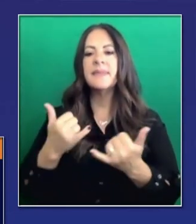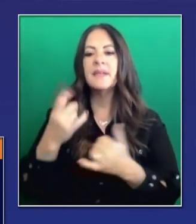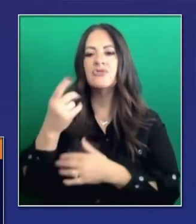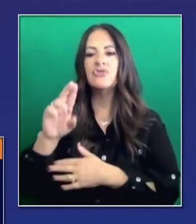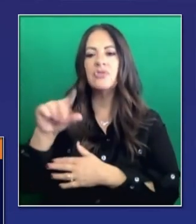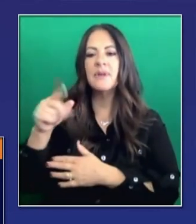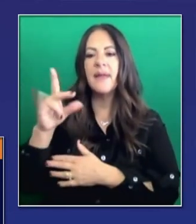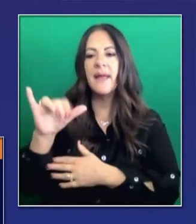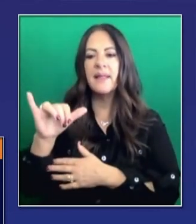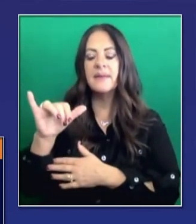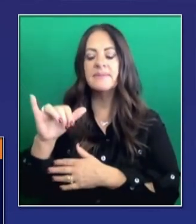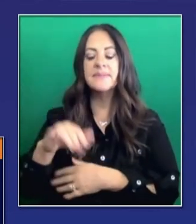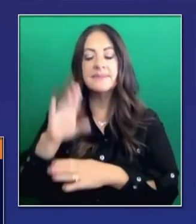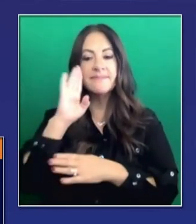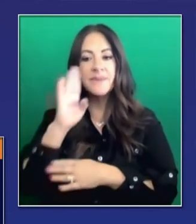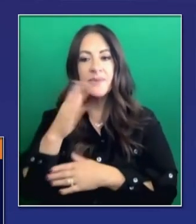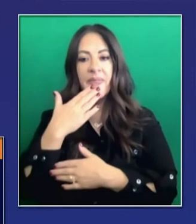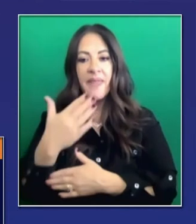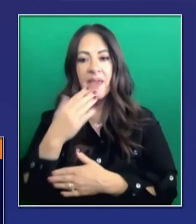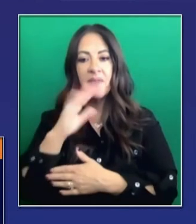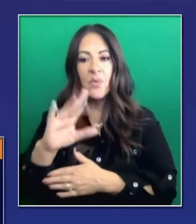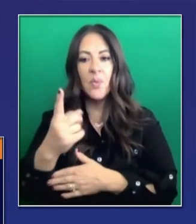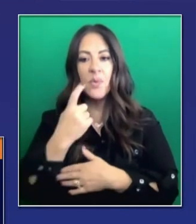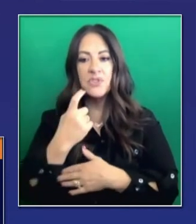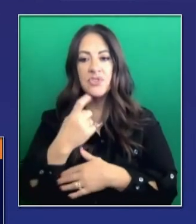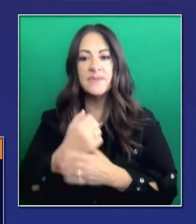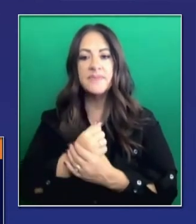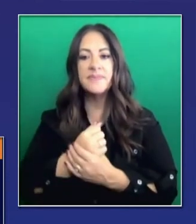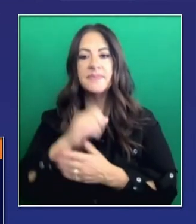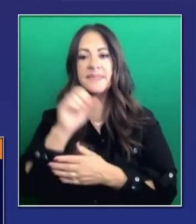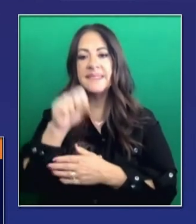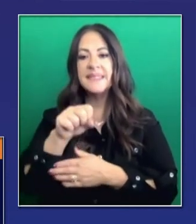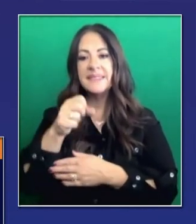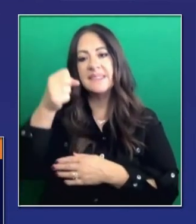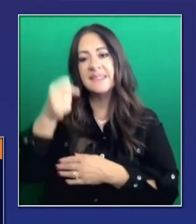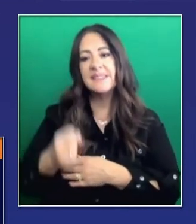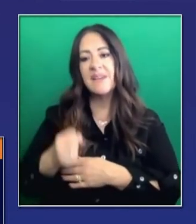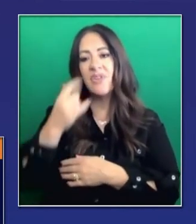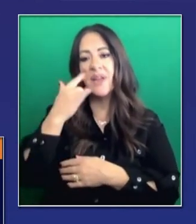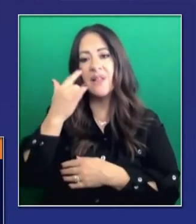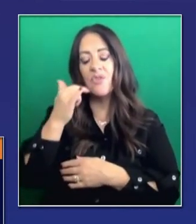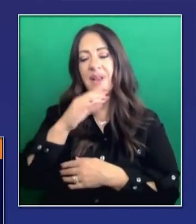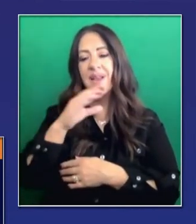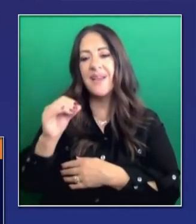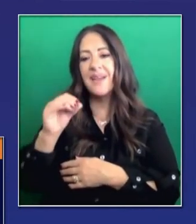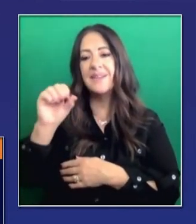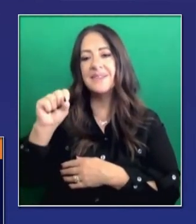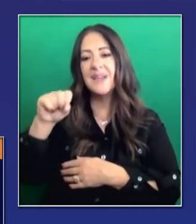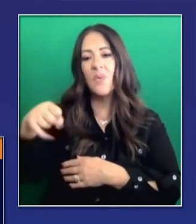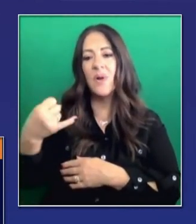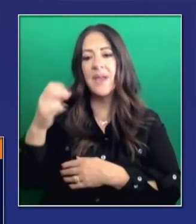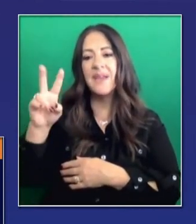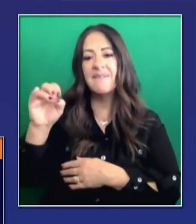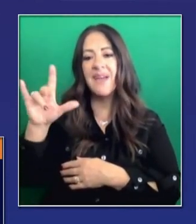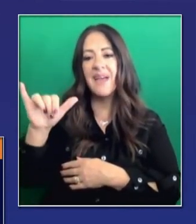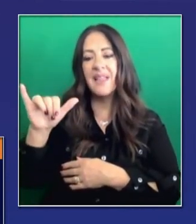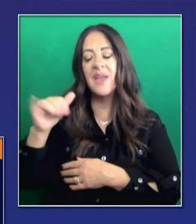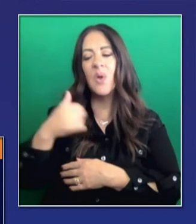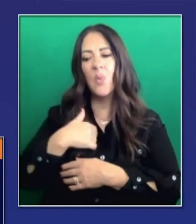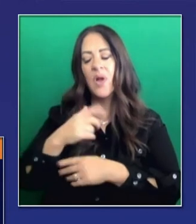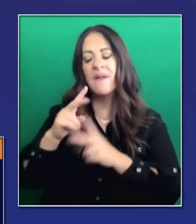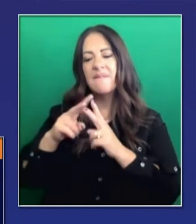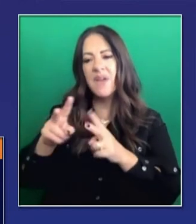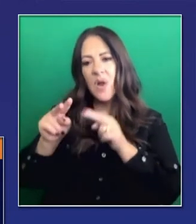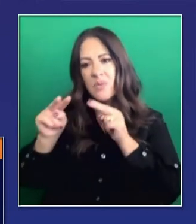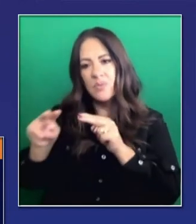Gracias, gobernador, y muchas gracias por la pregunta. Hemos hecho lo mismo en el sur de California. Seguimos trabajando